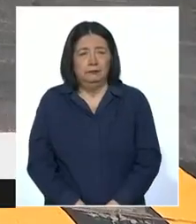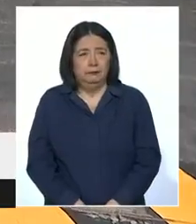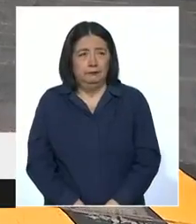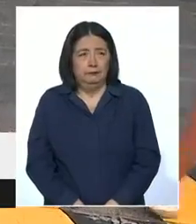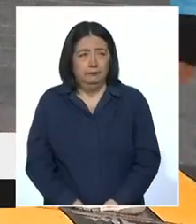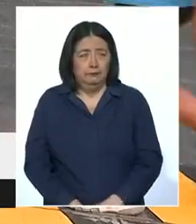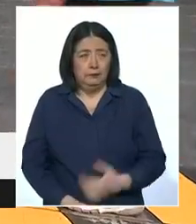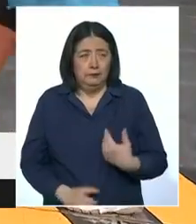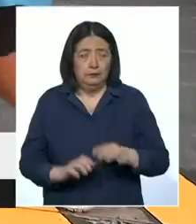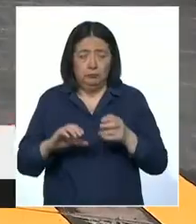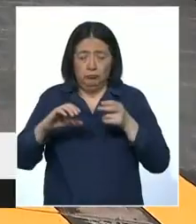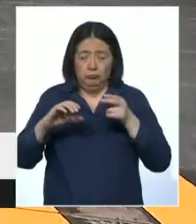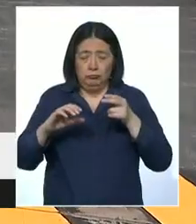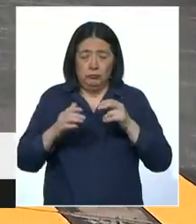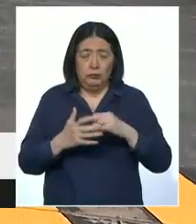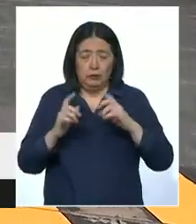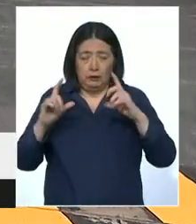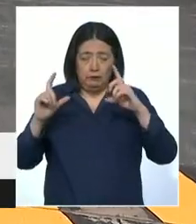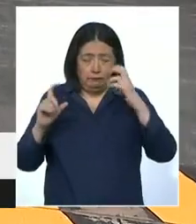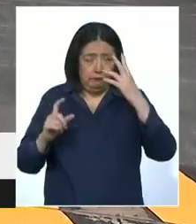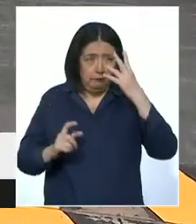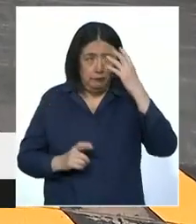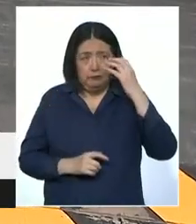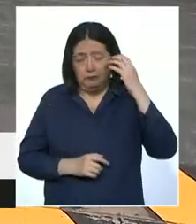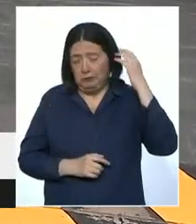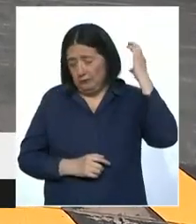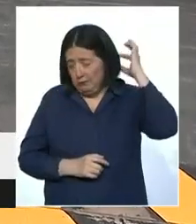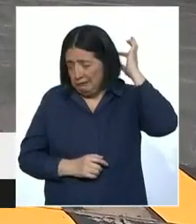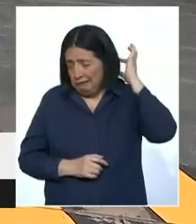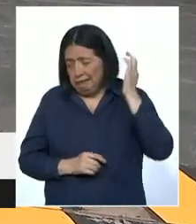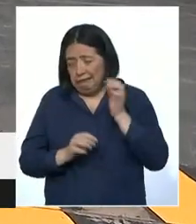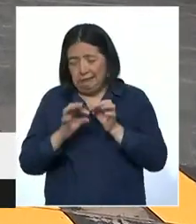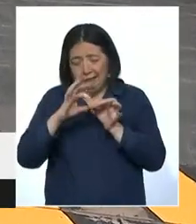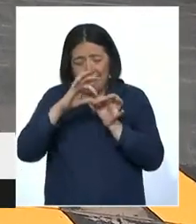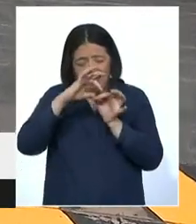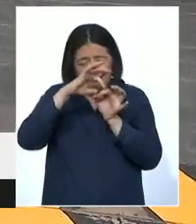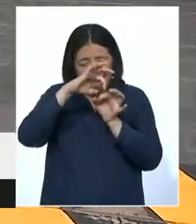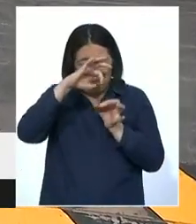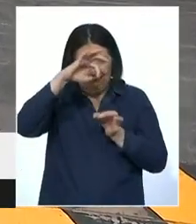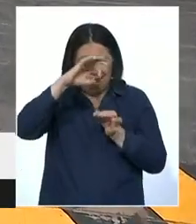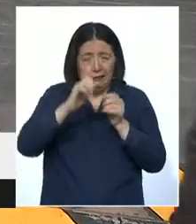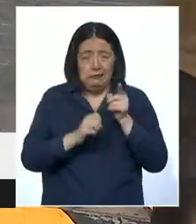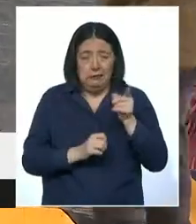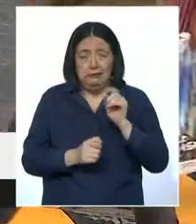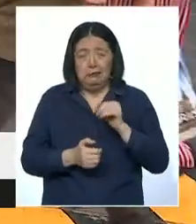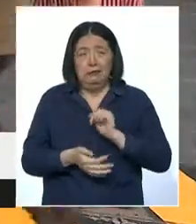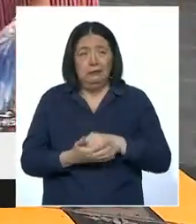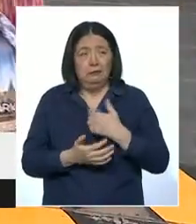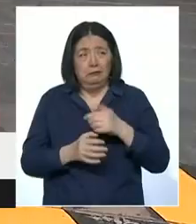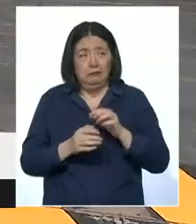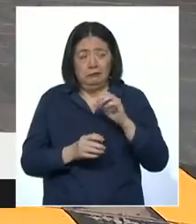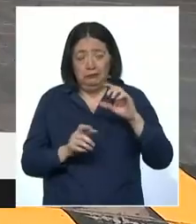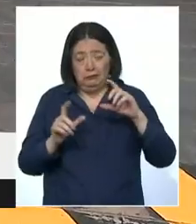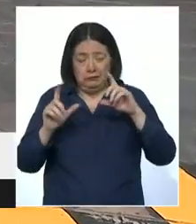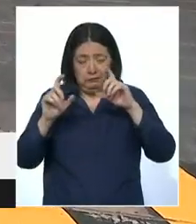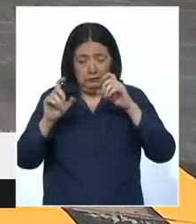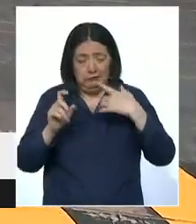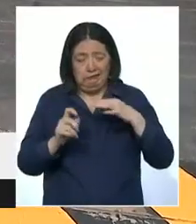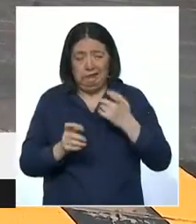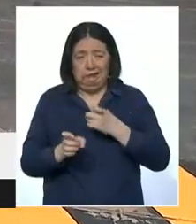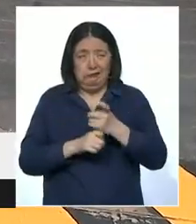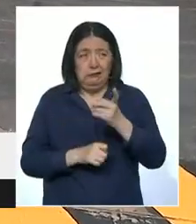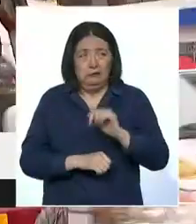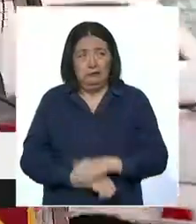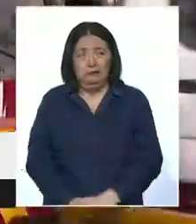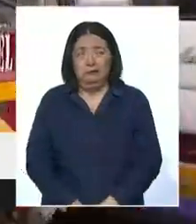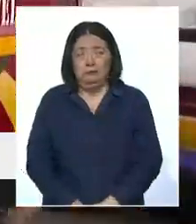En los rayos X ha salido que acá en la vértebra de la columna ha sido la parte más